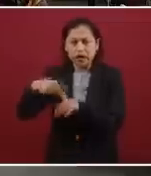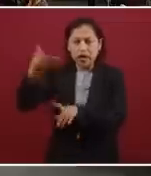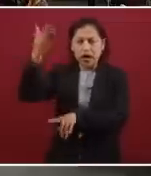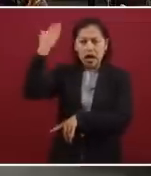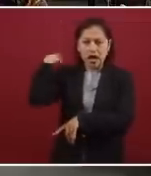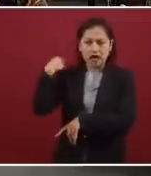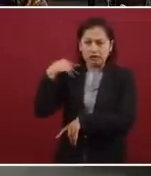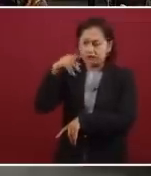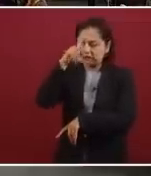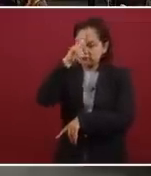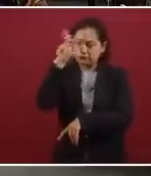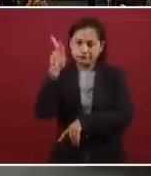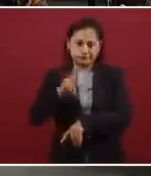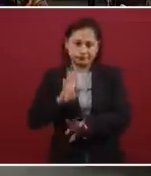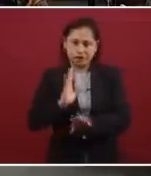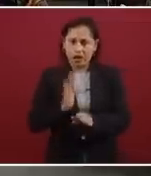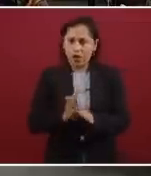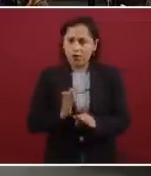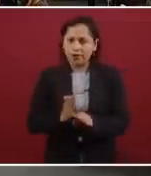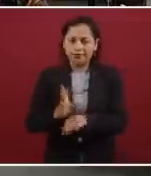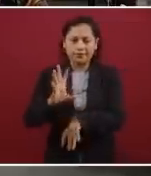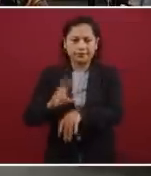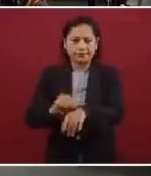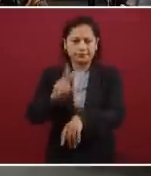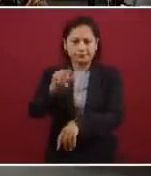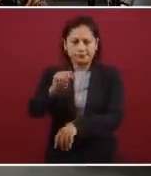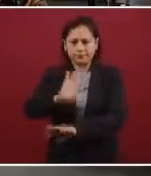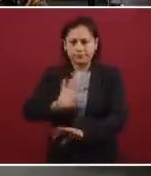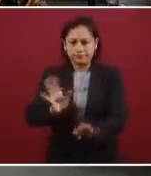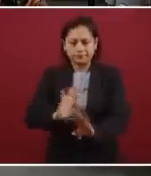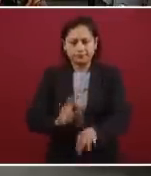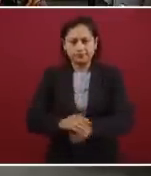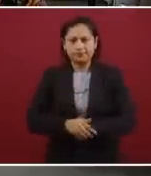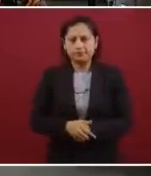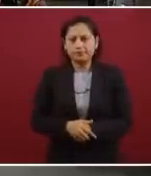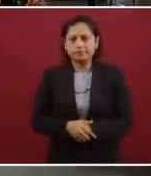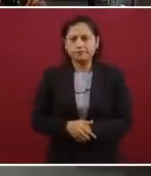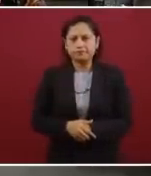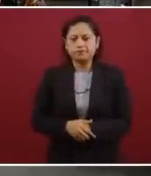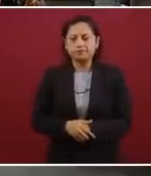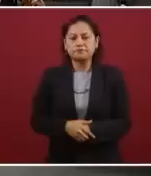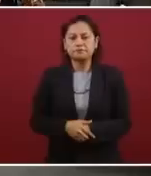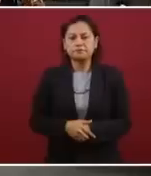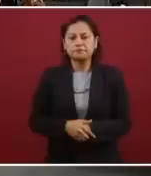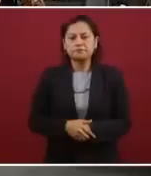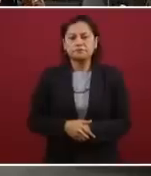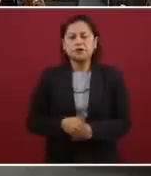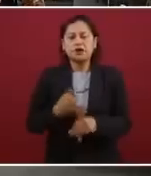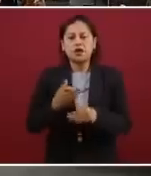anteriormente, no se están dando permisos